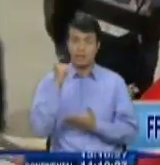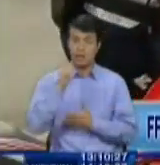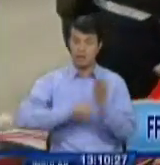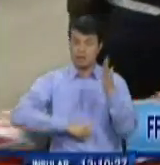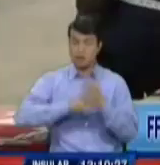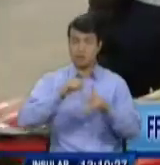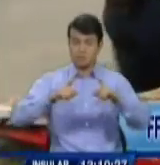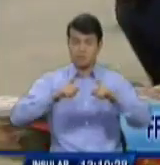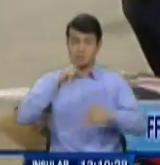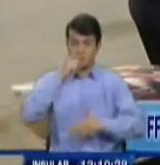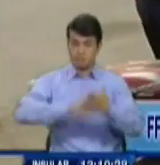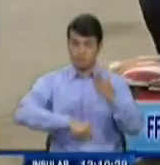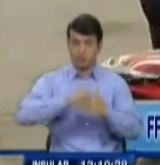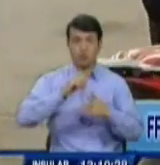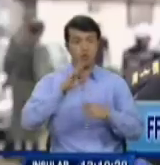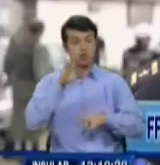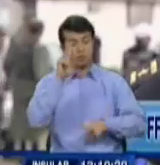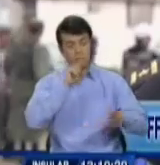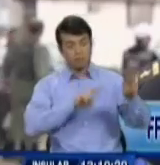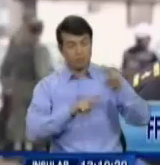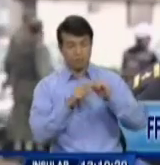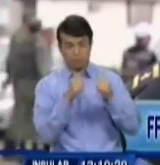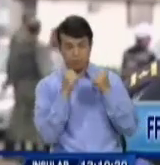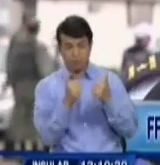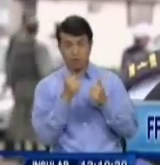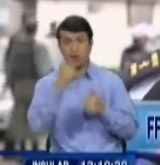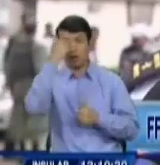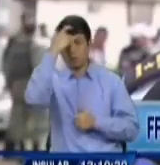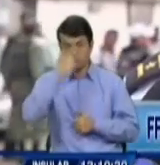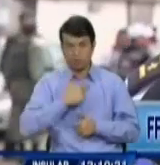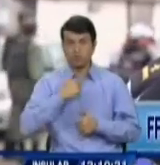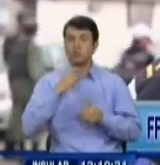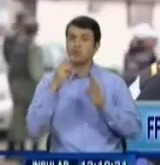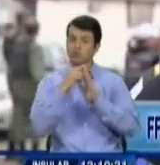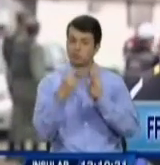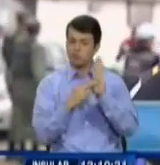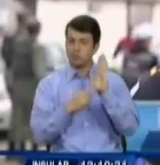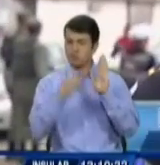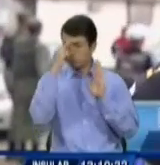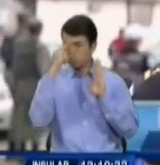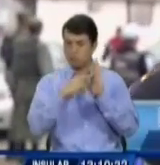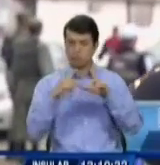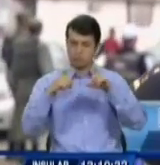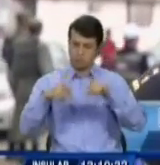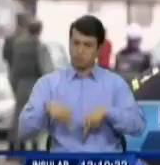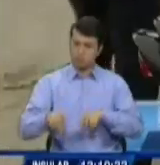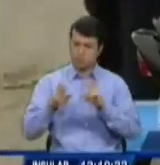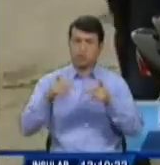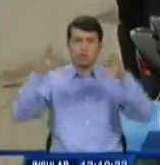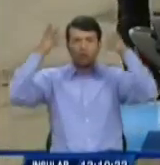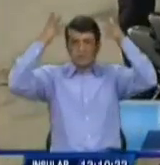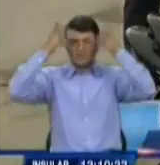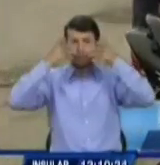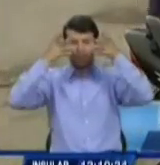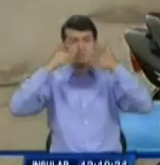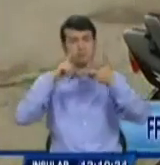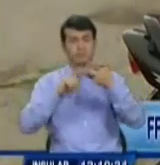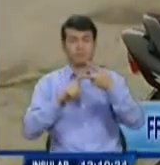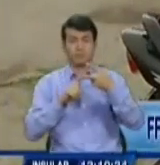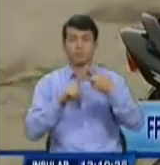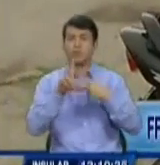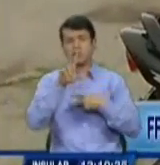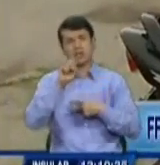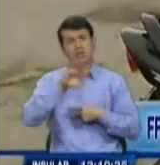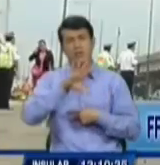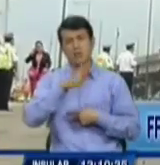legalmente matriculado, tiene que estar en buenas condiciones y el conductor pues también cumplir con los requisitos, con la licencia de conducir y con el casco homologado. Más de 30 motos